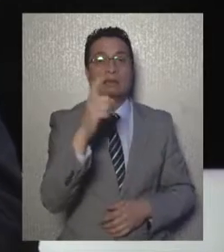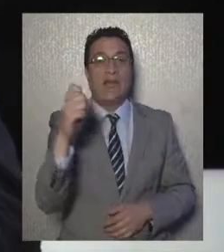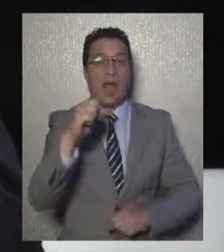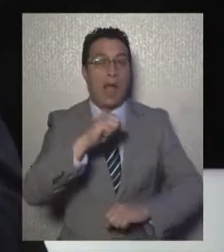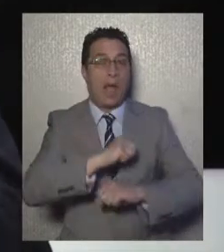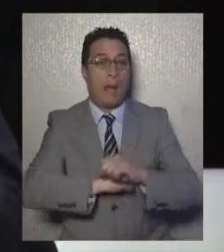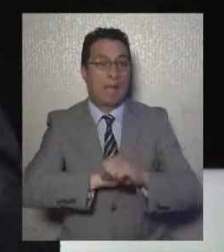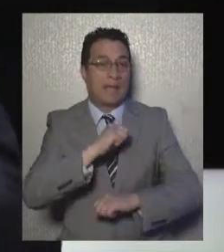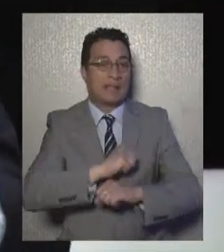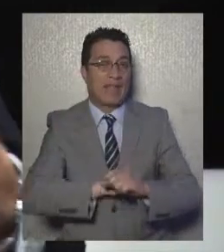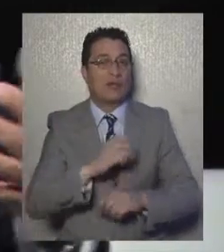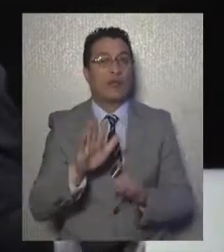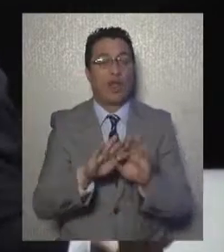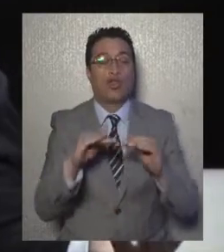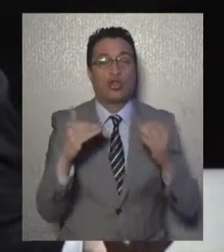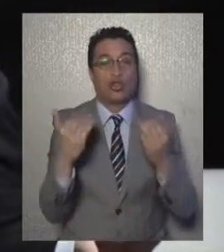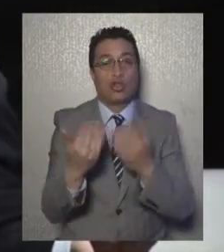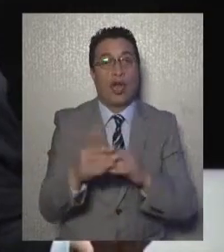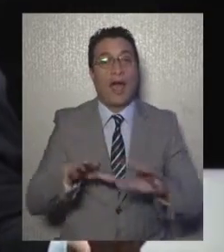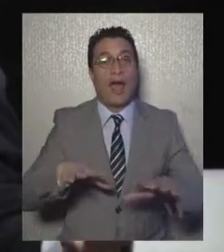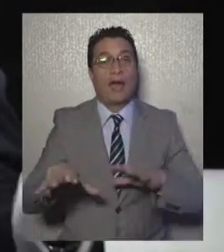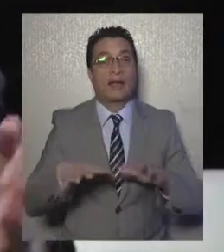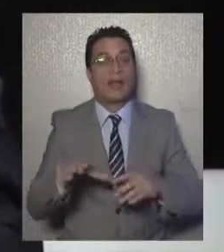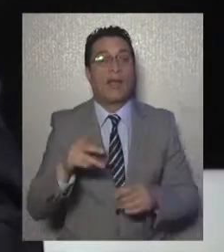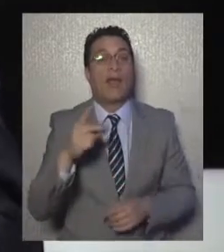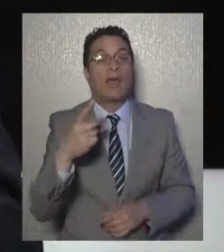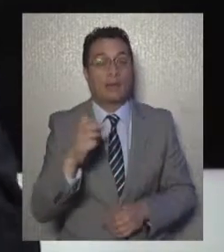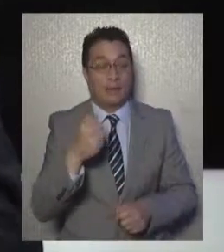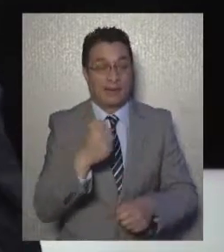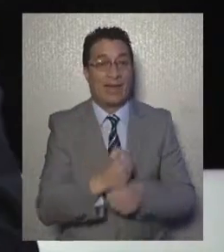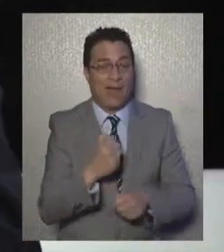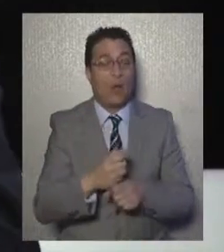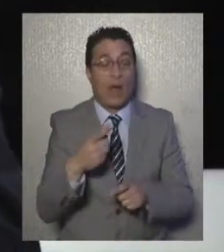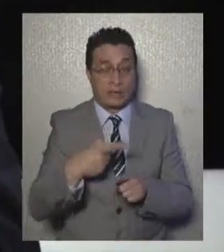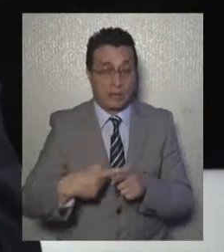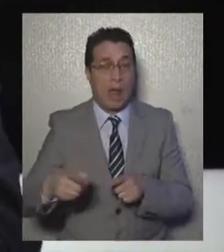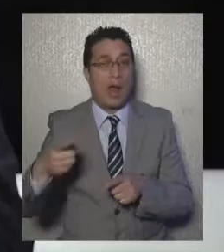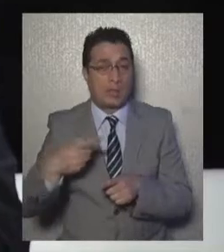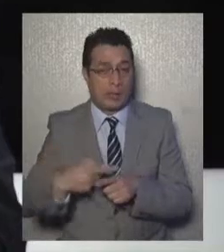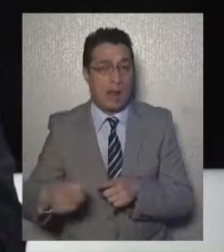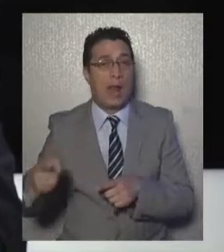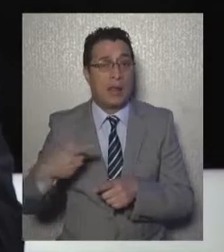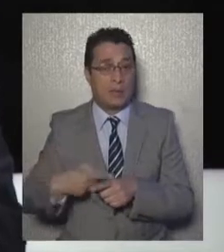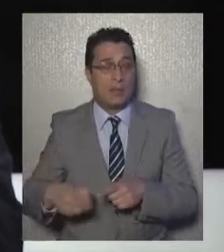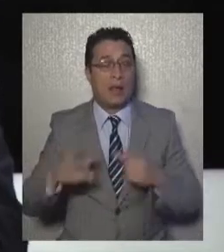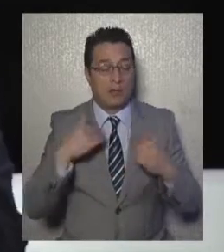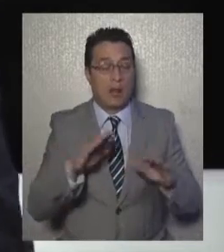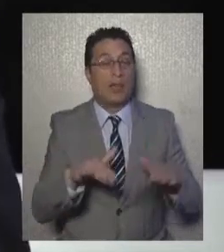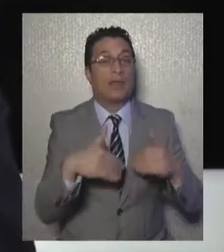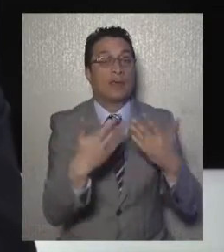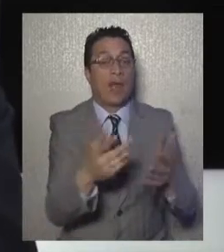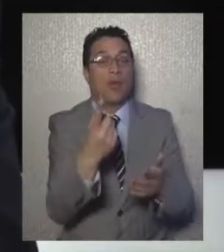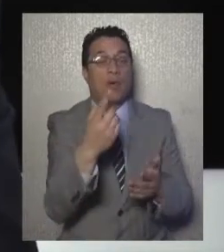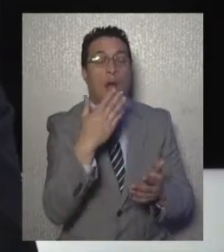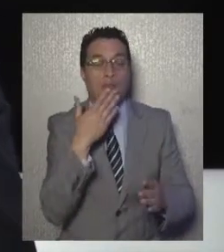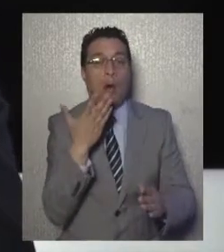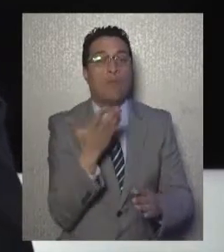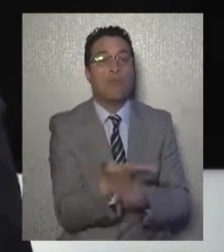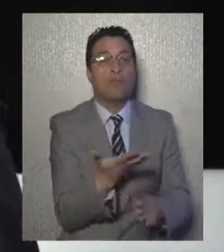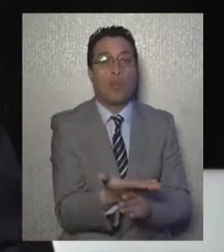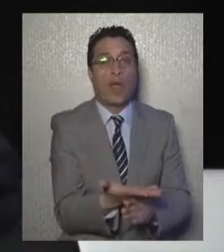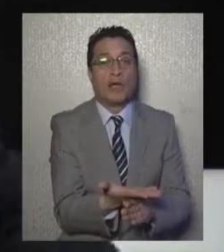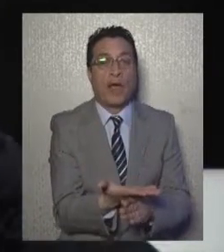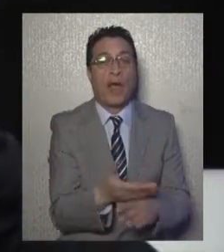de todas las actividades productivas del país trabajando semana a semana para entregar